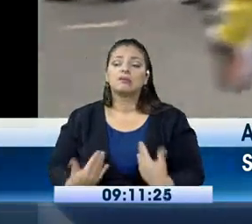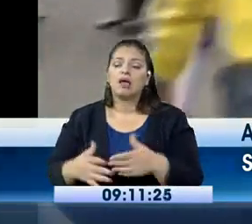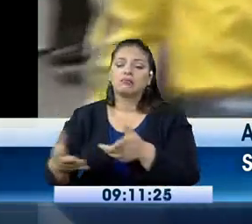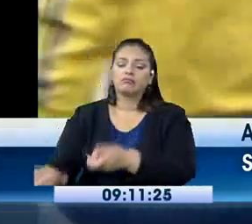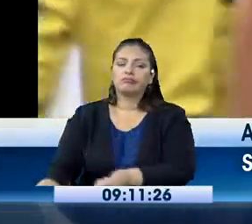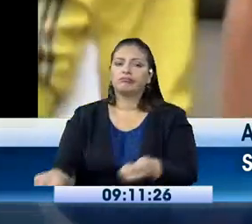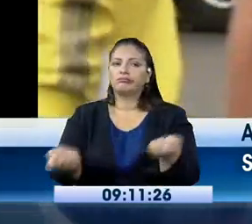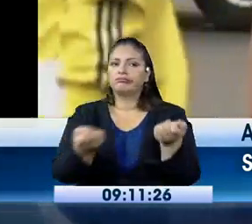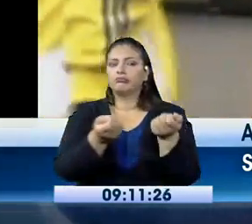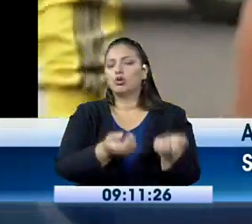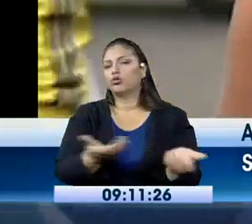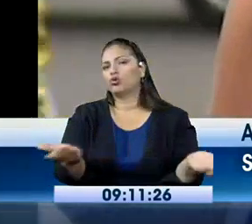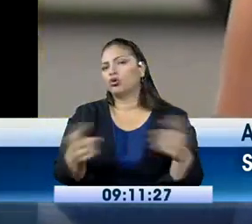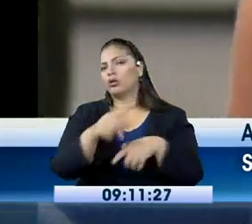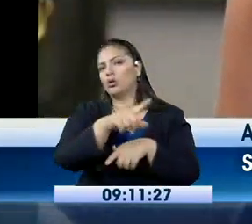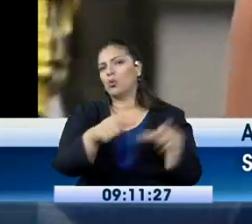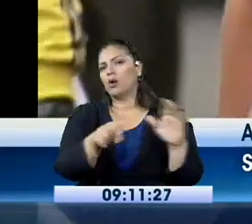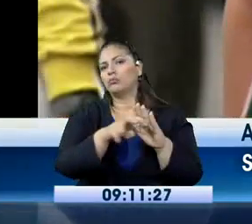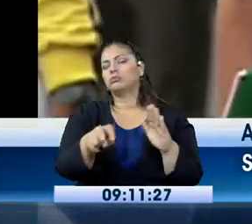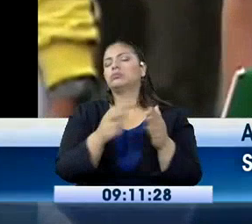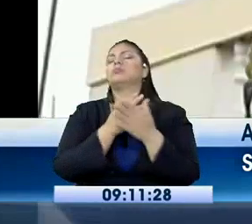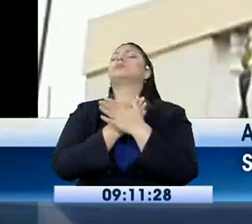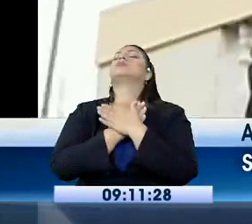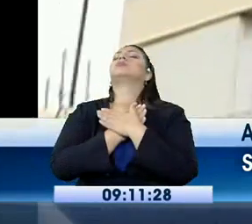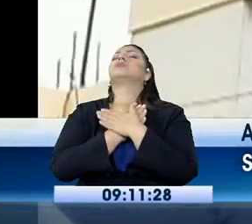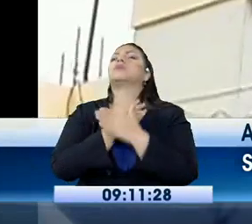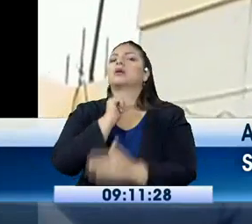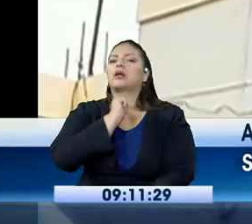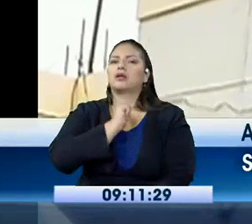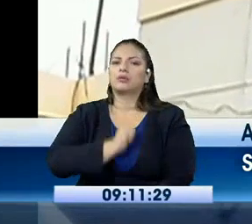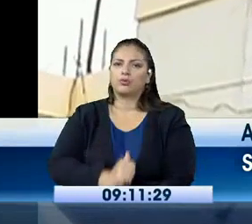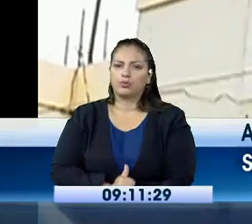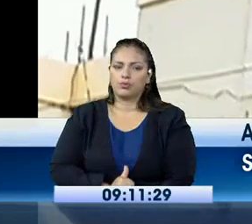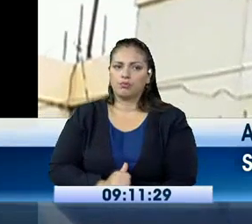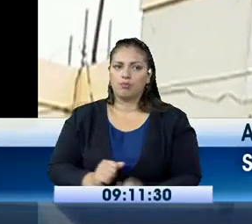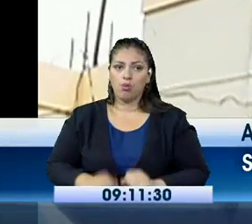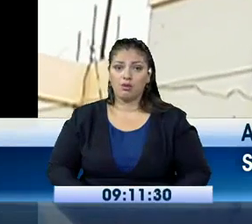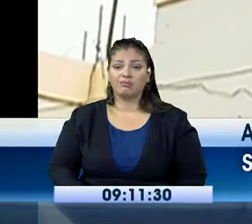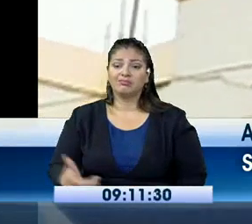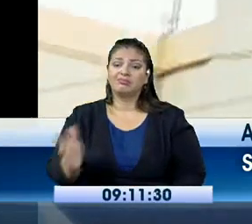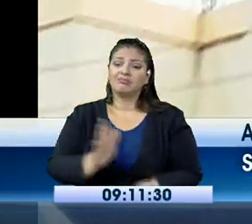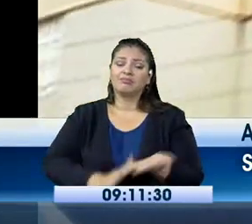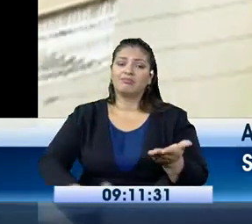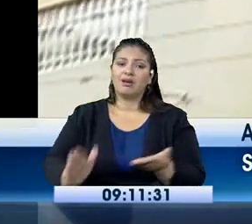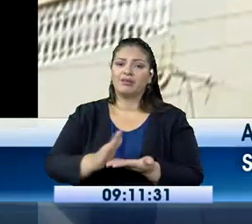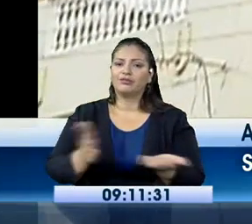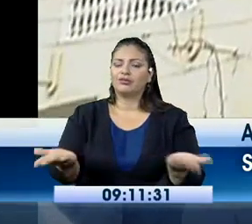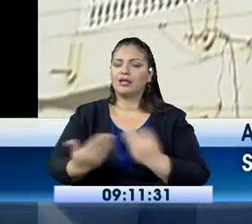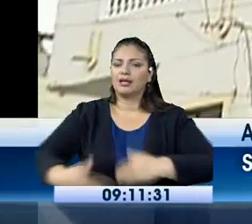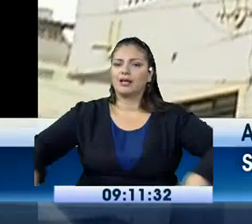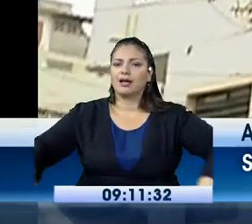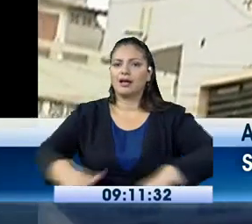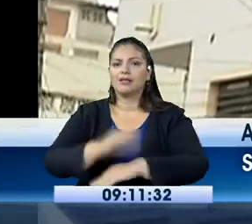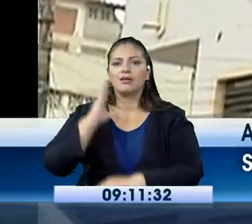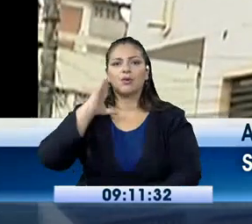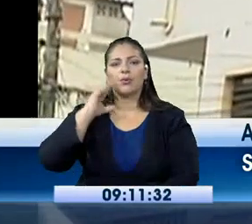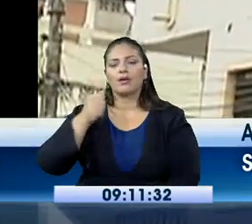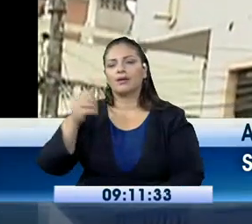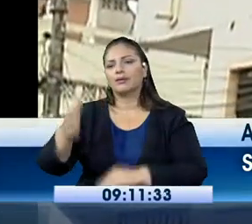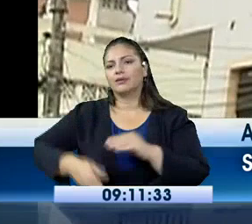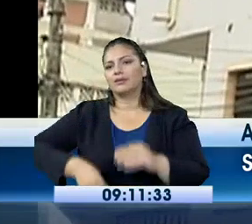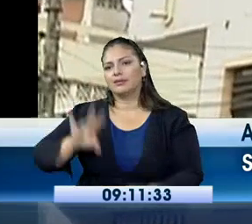En el barrio de Cuenca y la 17 les queda el recuerdo del buen vecino, pero también la agonía que